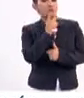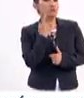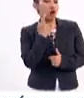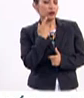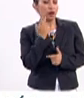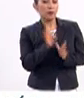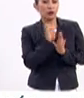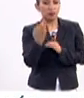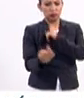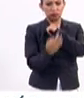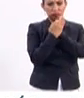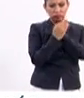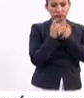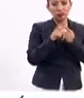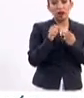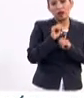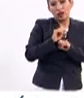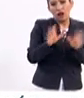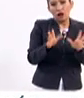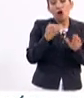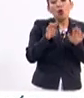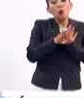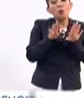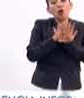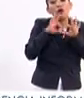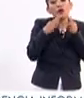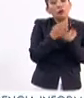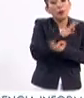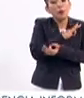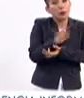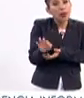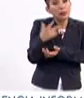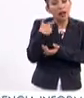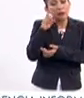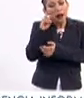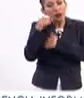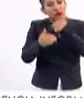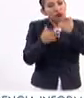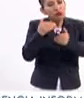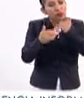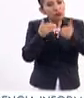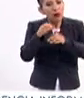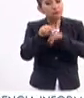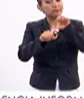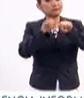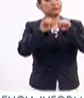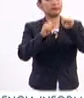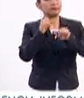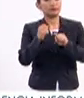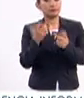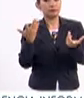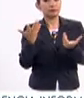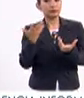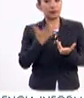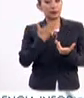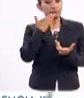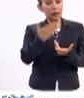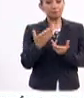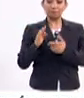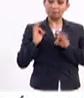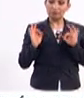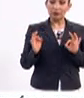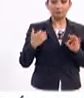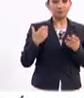política, cómo defenderse y desde luego mediante qué mecanismos son los que tienen a su alcance para poder, tener una